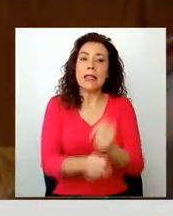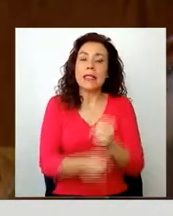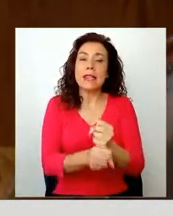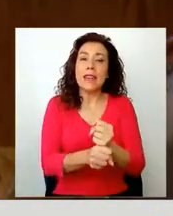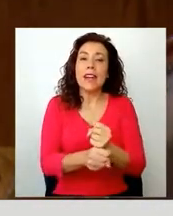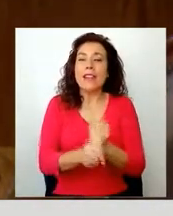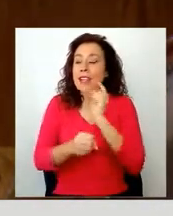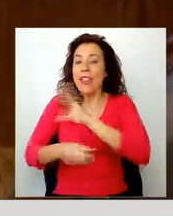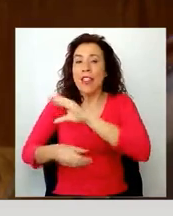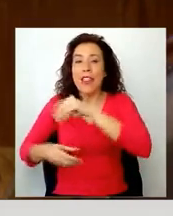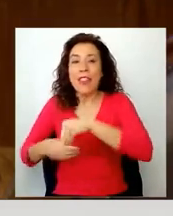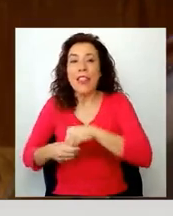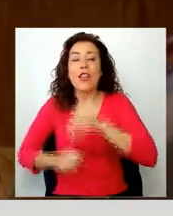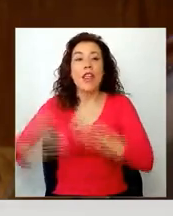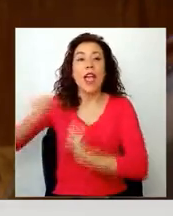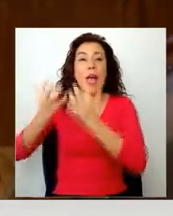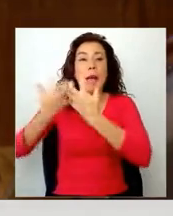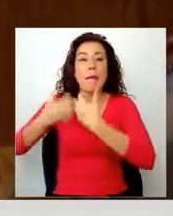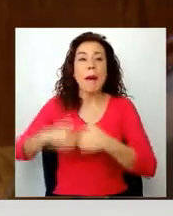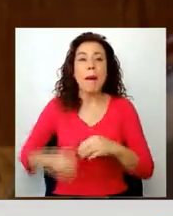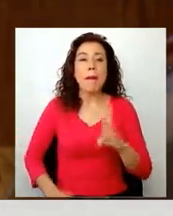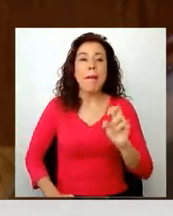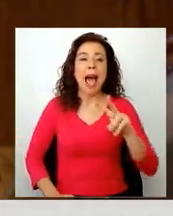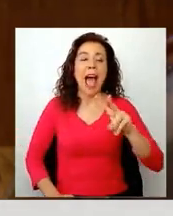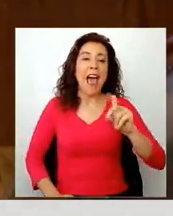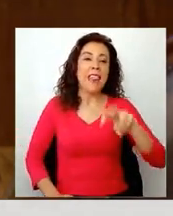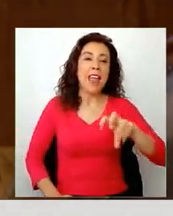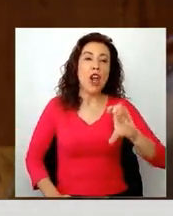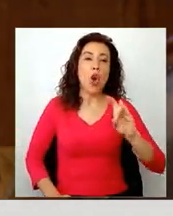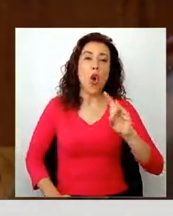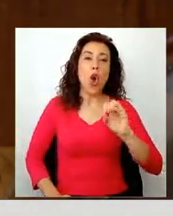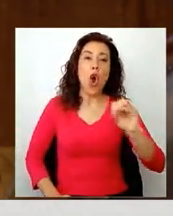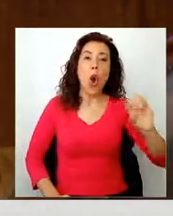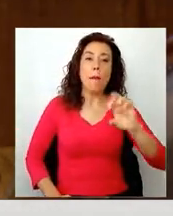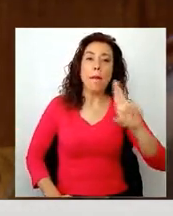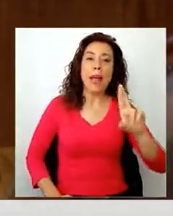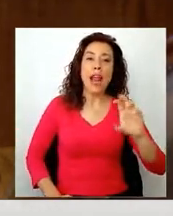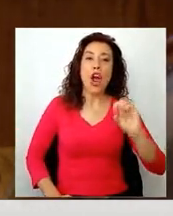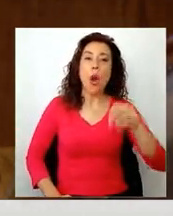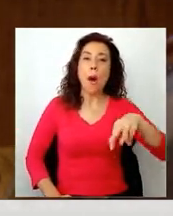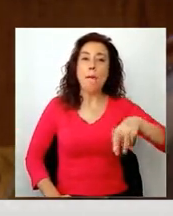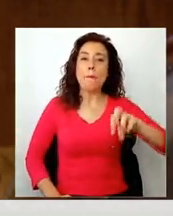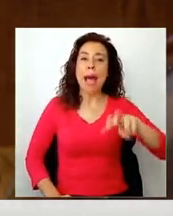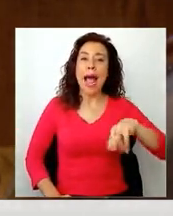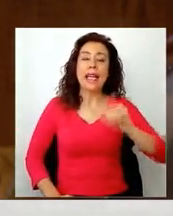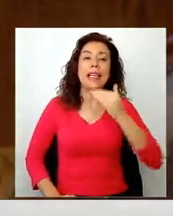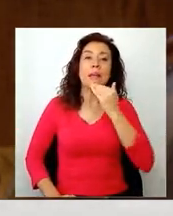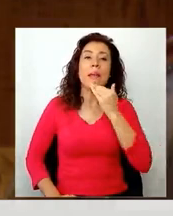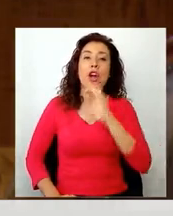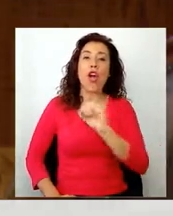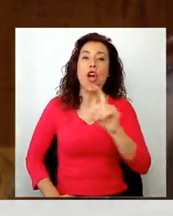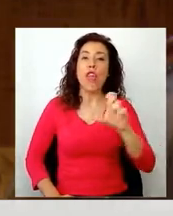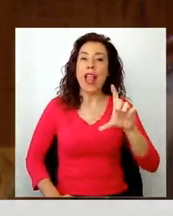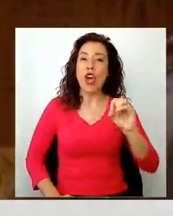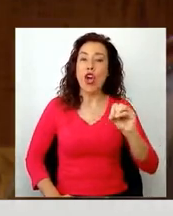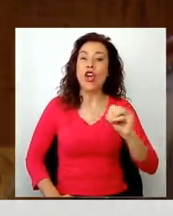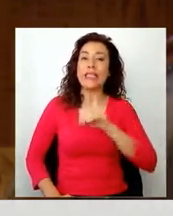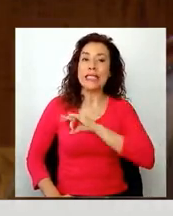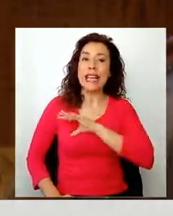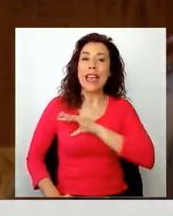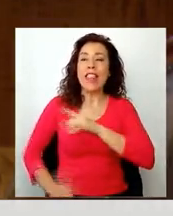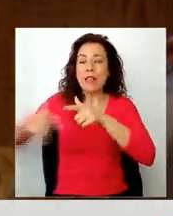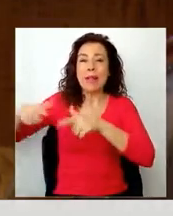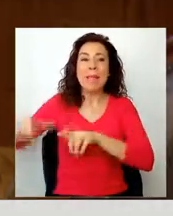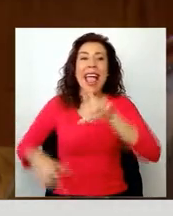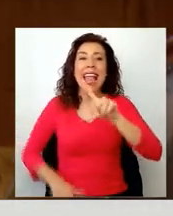de la empresa braden Cooper Company como también sucesora codelco chile división el teniente y que perdieron la vida en el cumplimiento